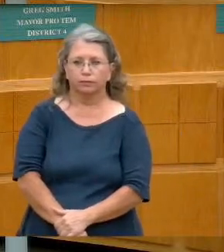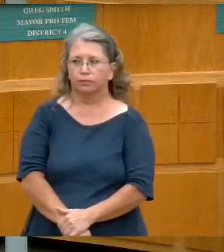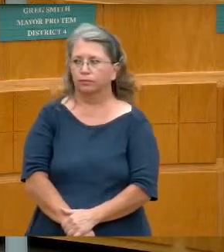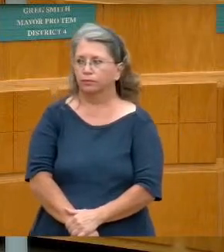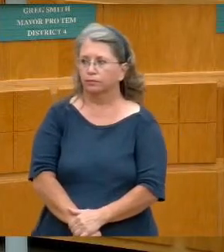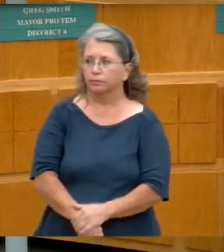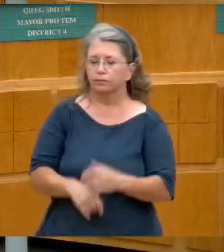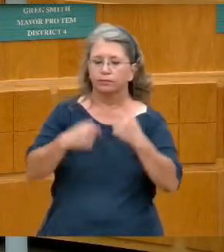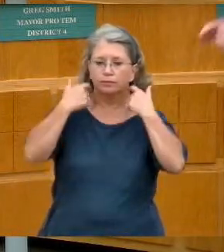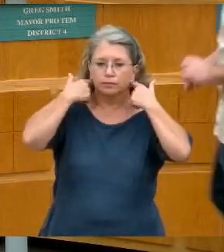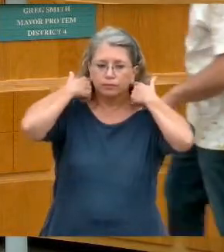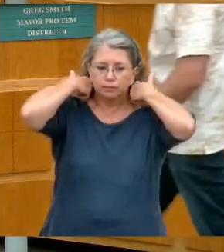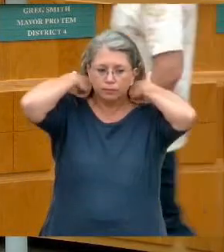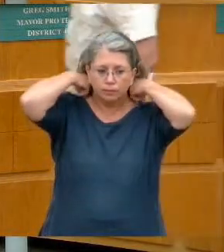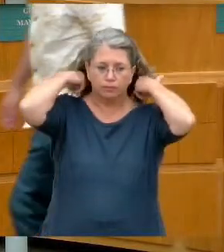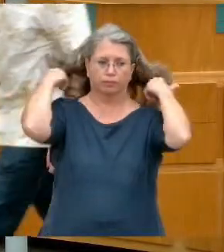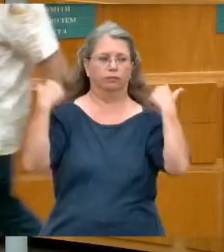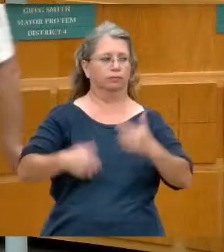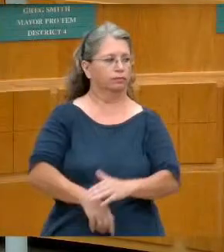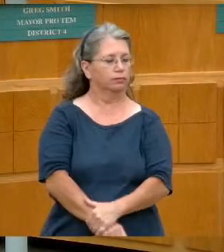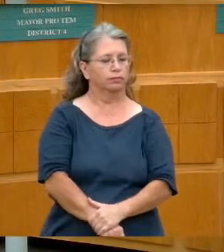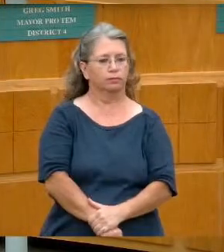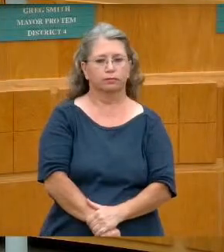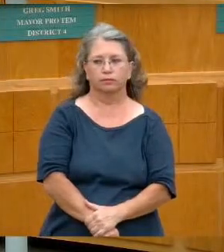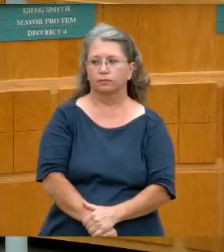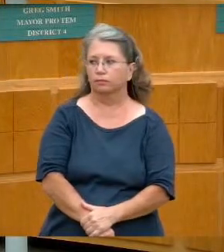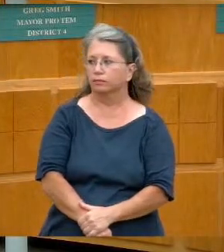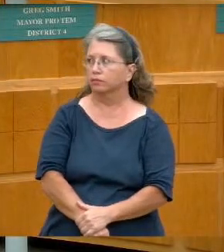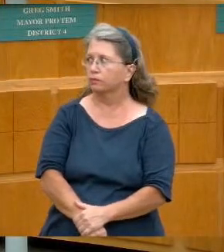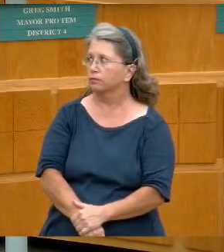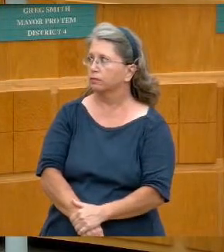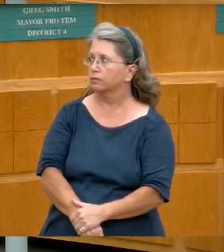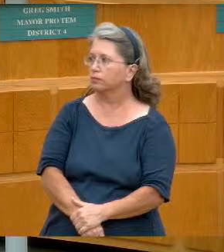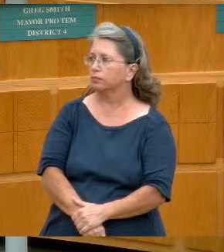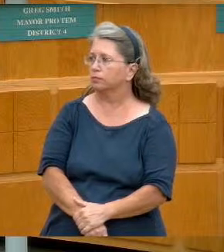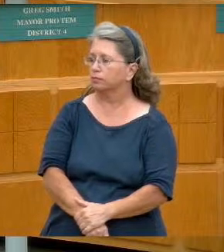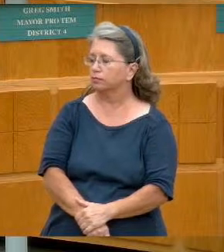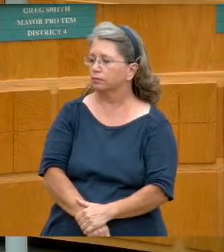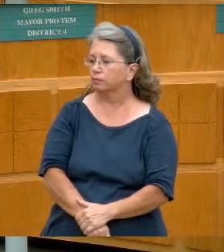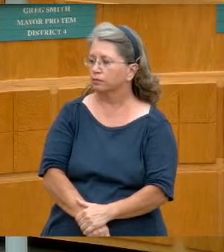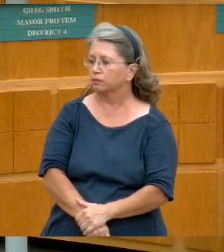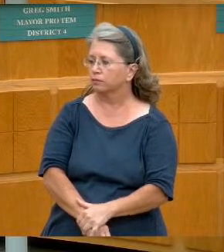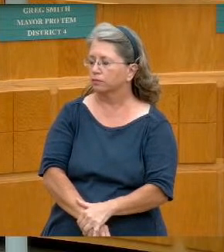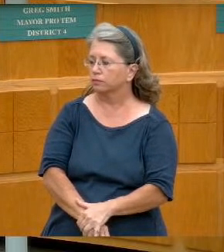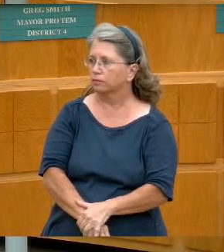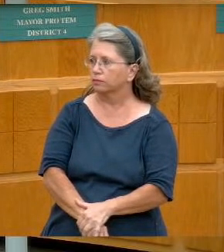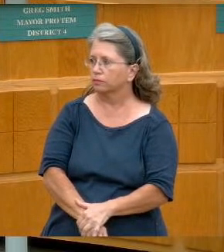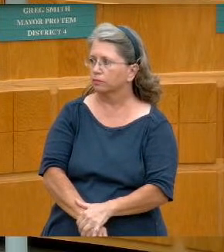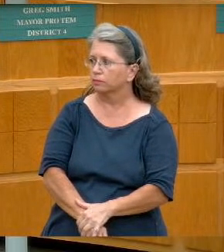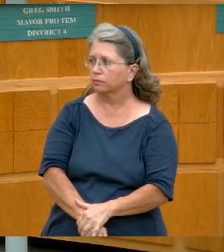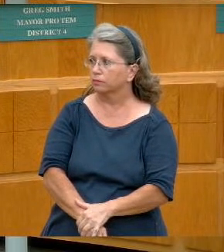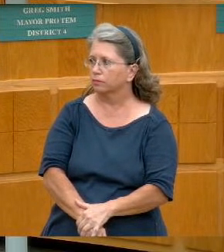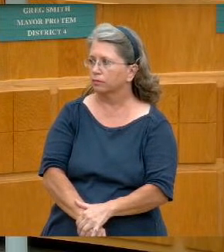ambiente. Las intervenciones no farmacéuticas han ayudado a la disminución de la propagación del virus en la comunidad. En la actualidad ya no existen brotes en un